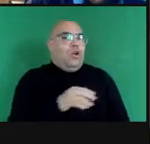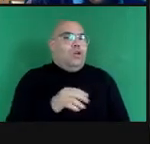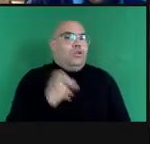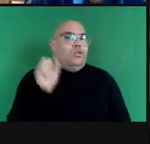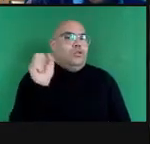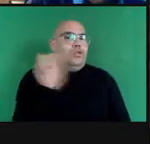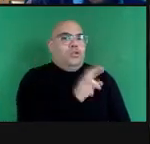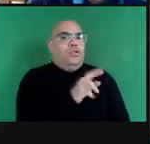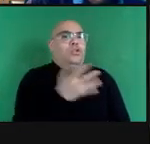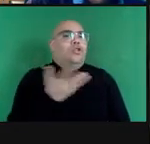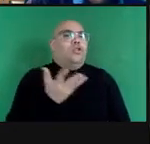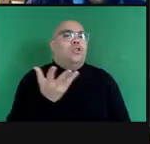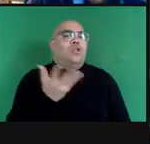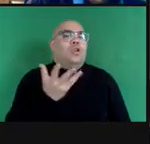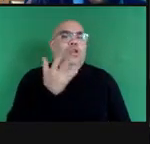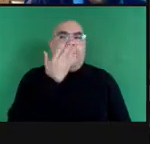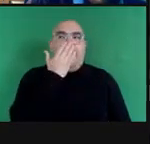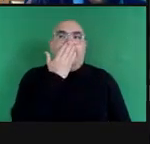hizo